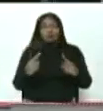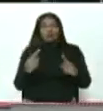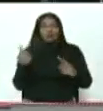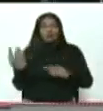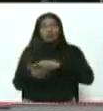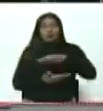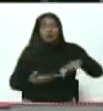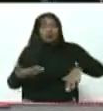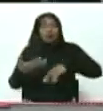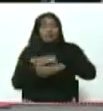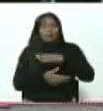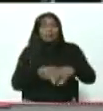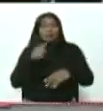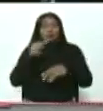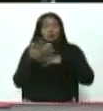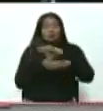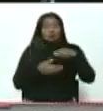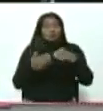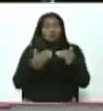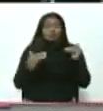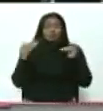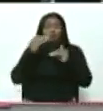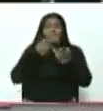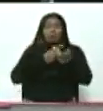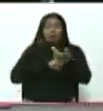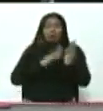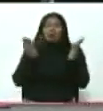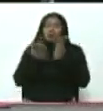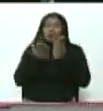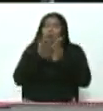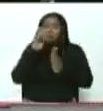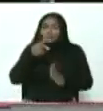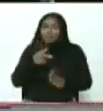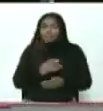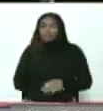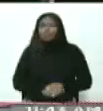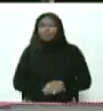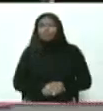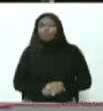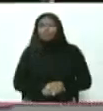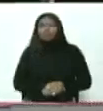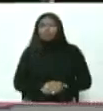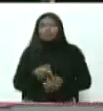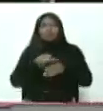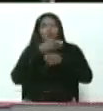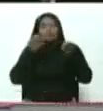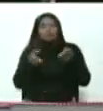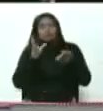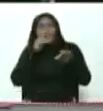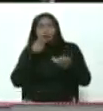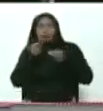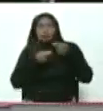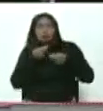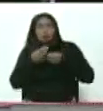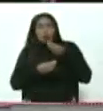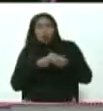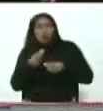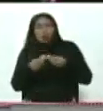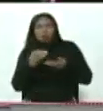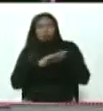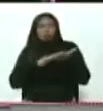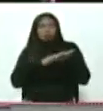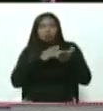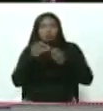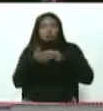problema, sino que hay un problema mayor en la escuela. Y Luis José dice, yo no tengo cómo resolver